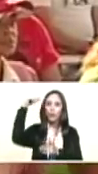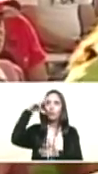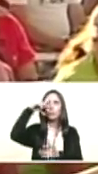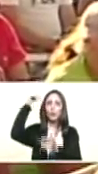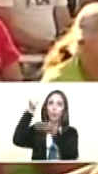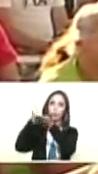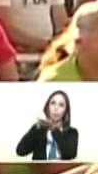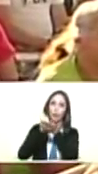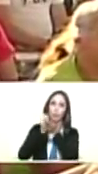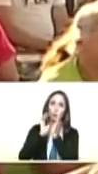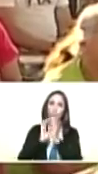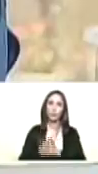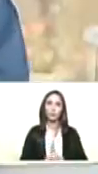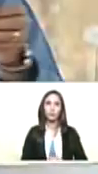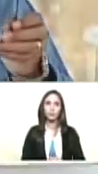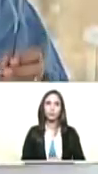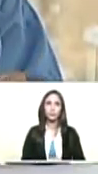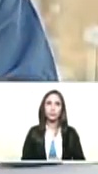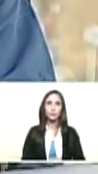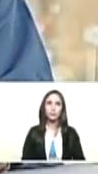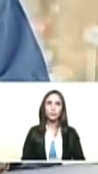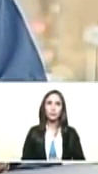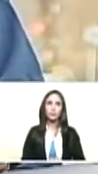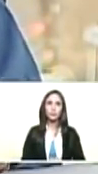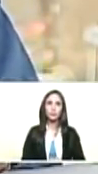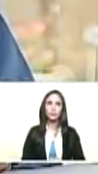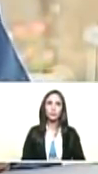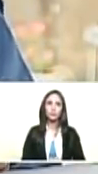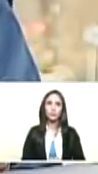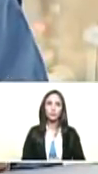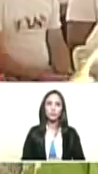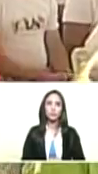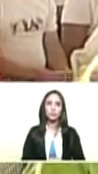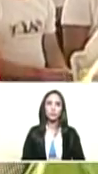y con el billete bajando.